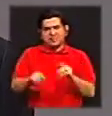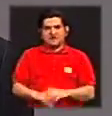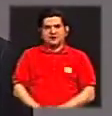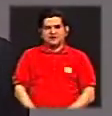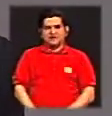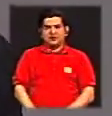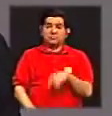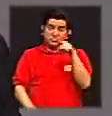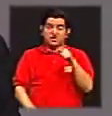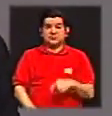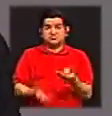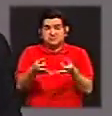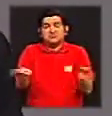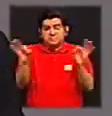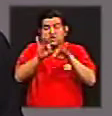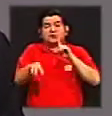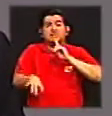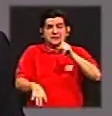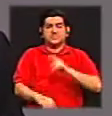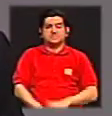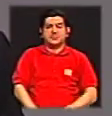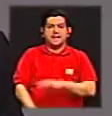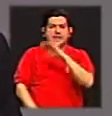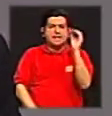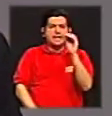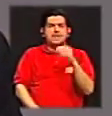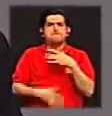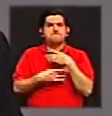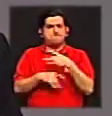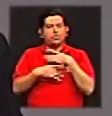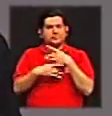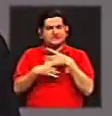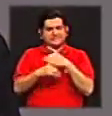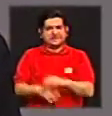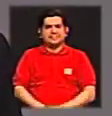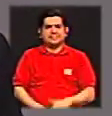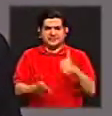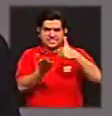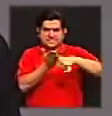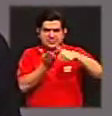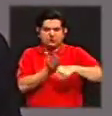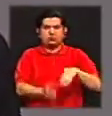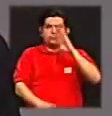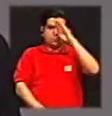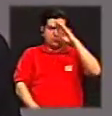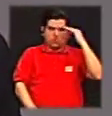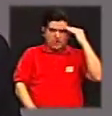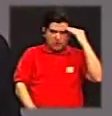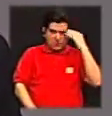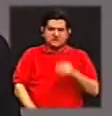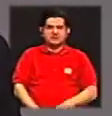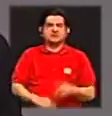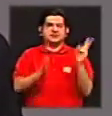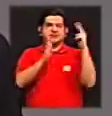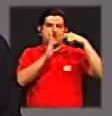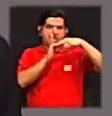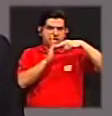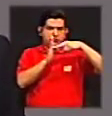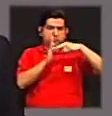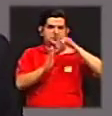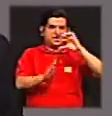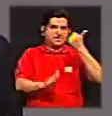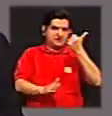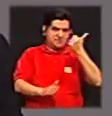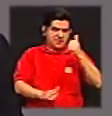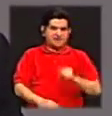pero significativo. Y algo muy interesante, si votó por Laura Chinchilla en